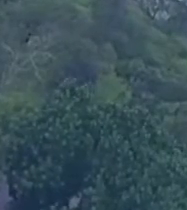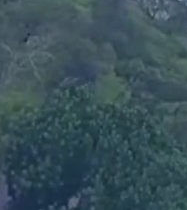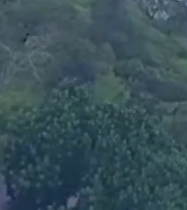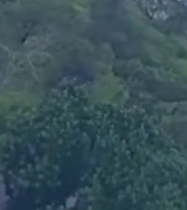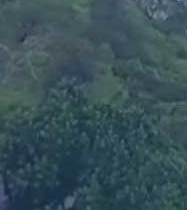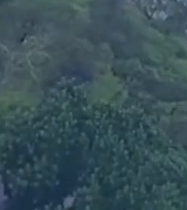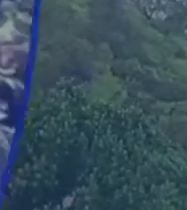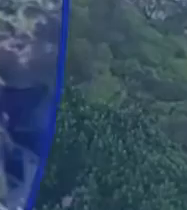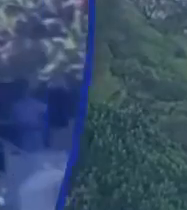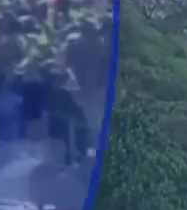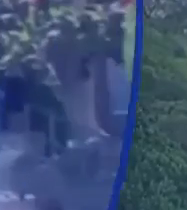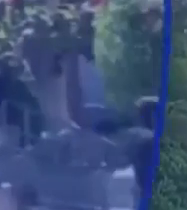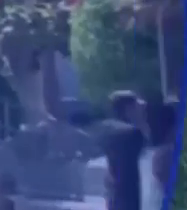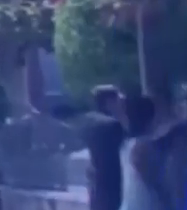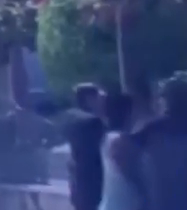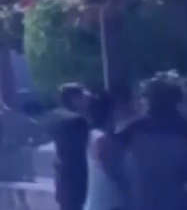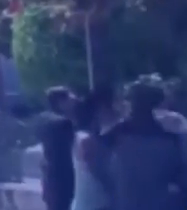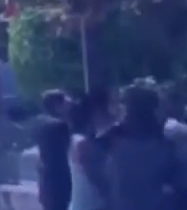veis